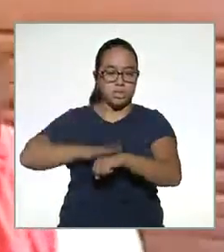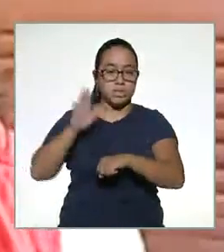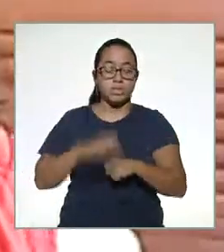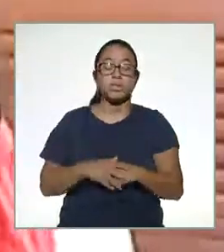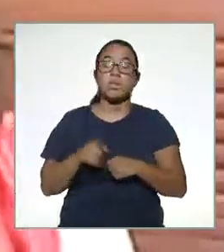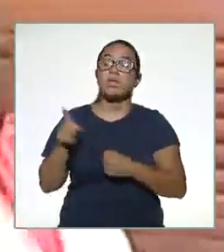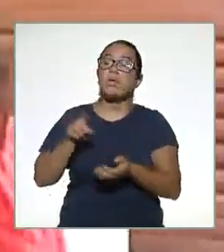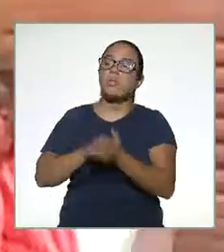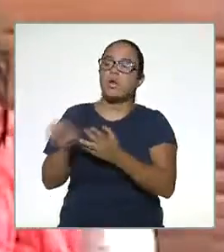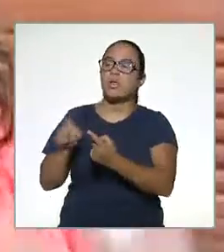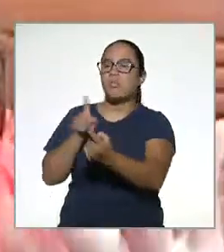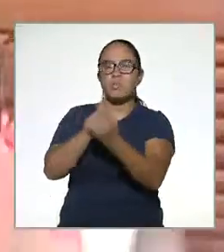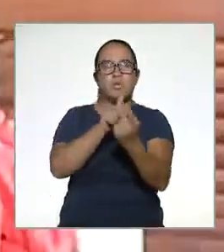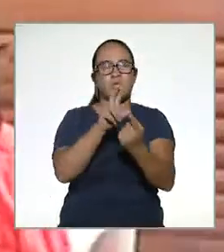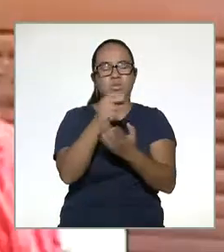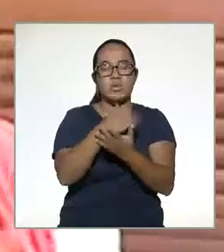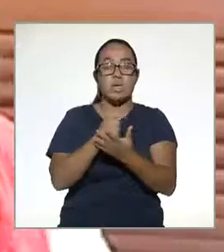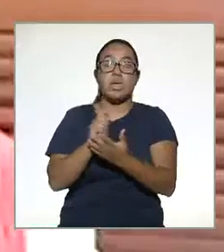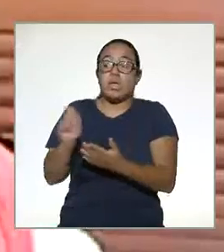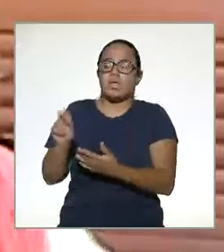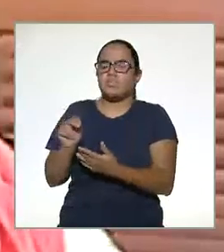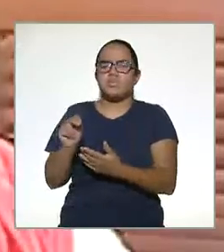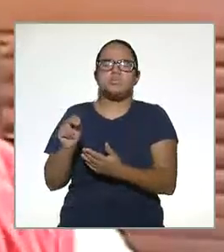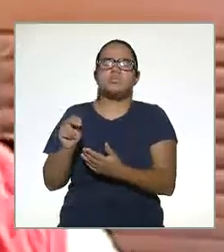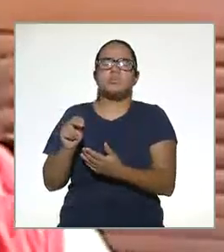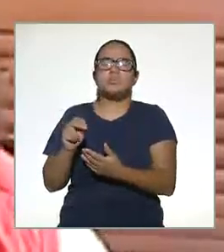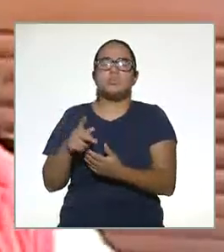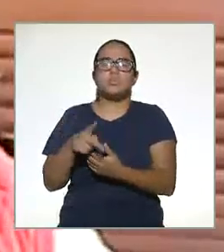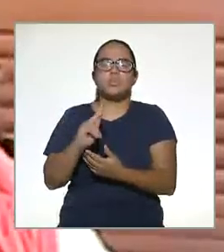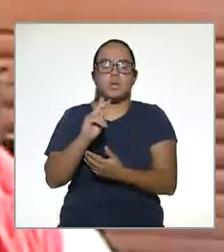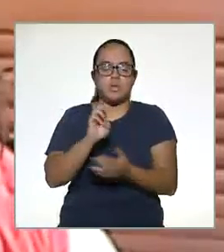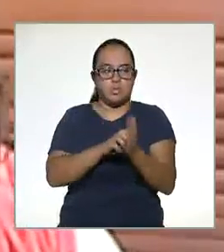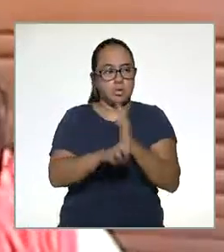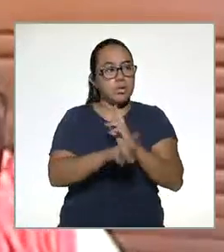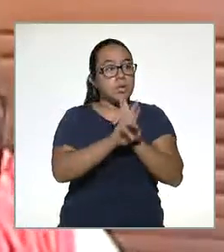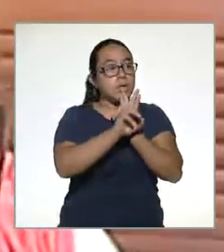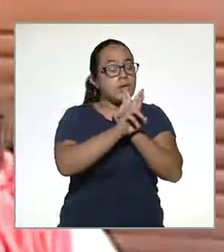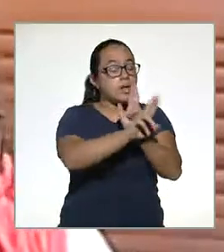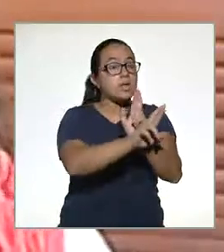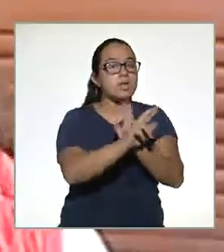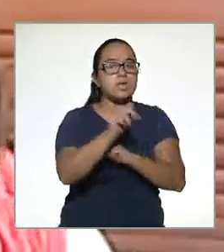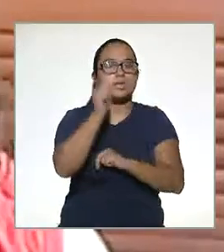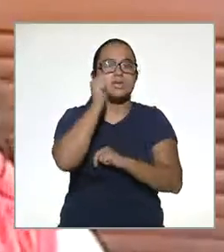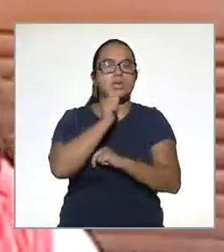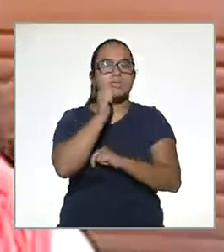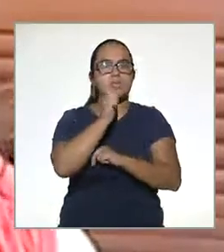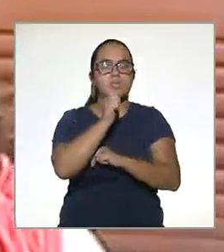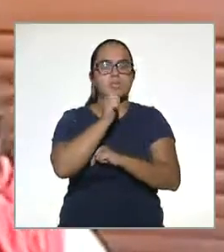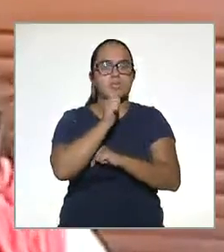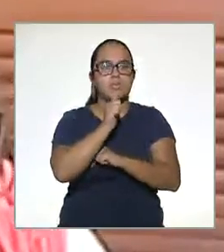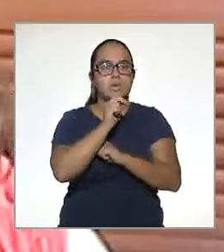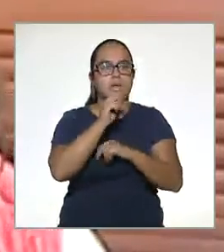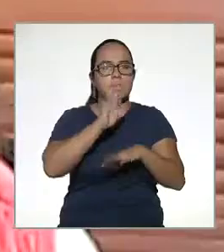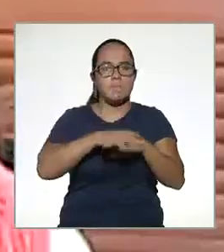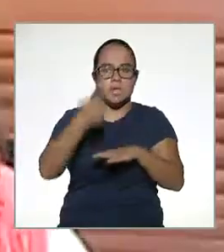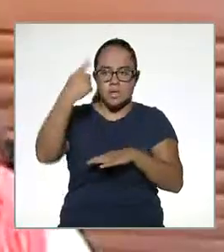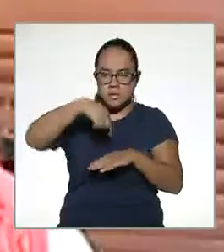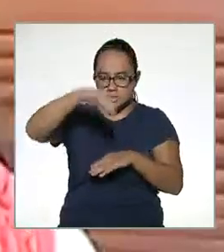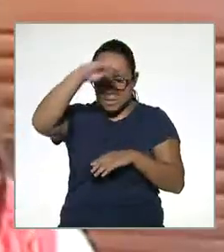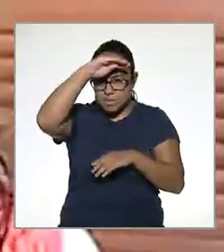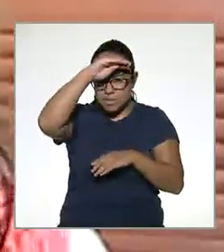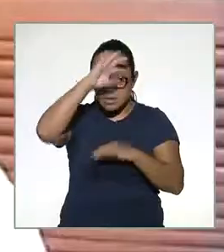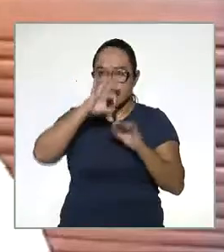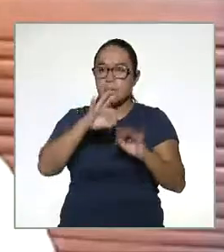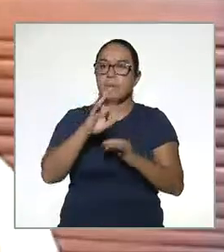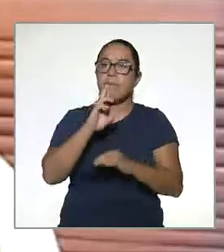extrovertidos no, pero estos se tomaron más tiempo y entonces cuando van a dar una respuesta suelen ser respuestas un poquito más elaboradas, un poquito más